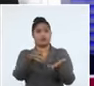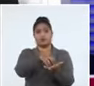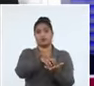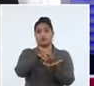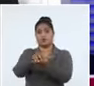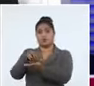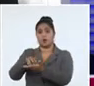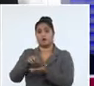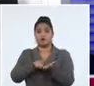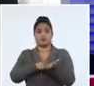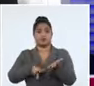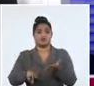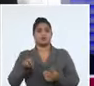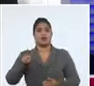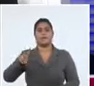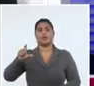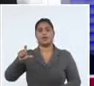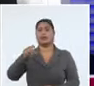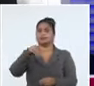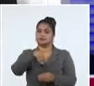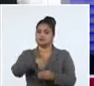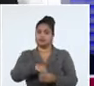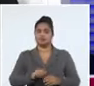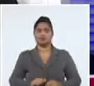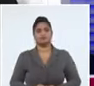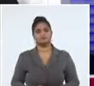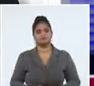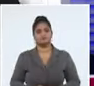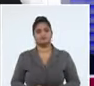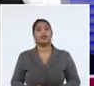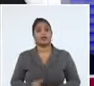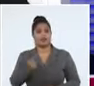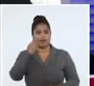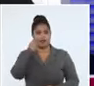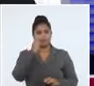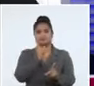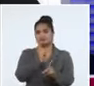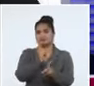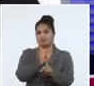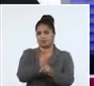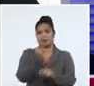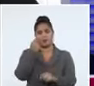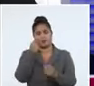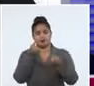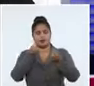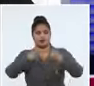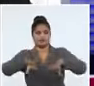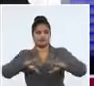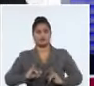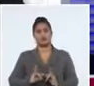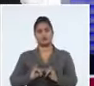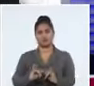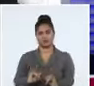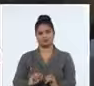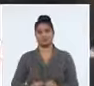de Villa Clara. Vamos a hacer contacto con esta provincia y a conocer con más detalles en la siguiente información.